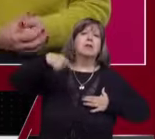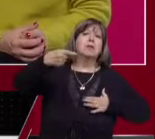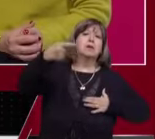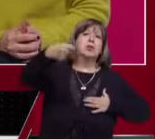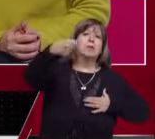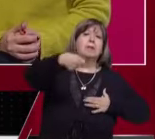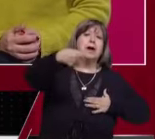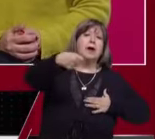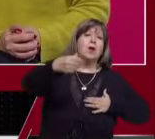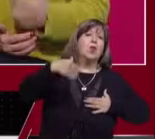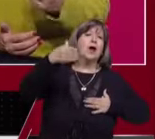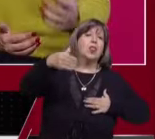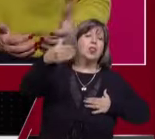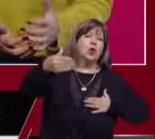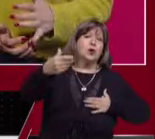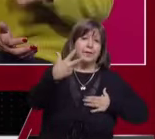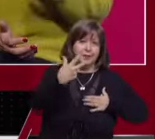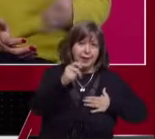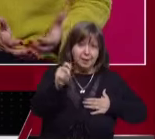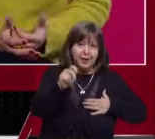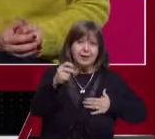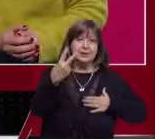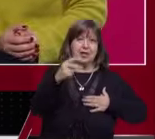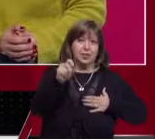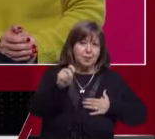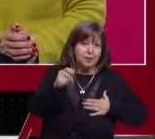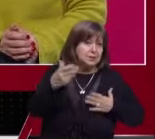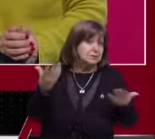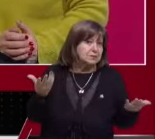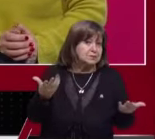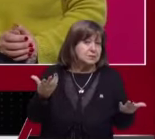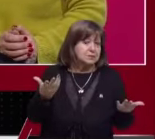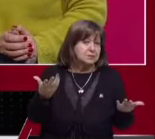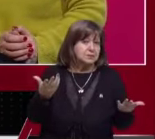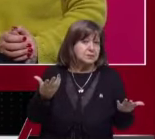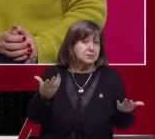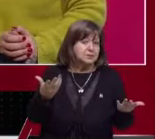al profesional? ¿Tres meses? ¿Dos meses?